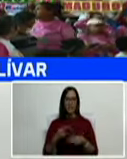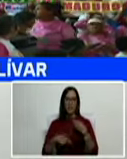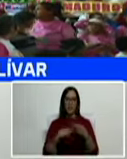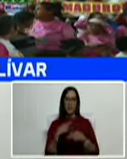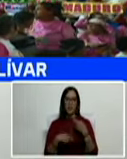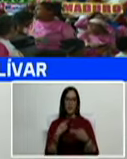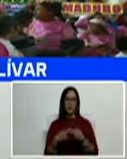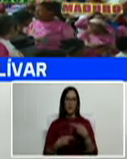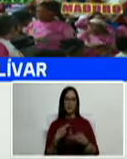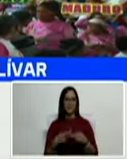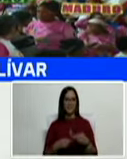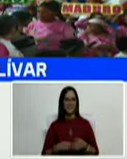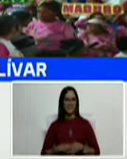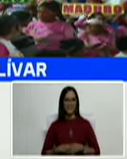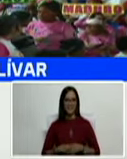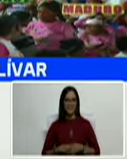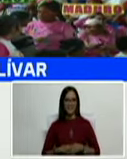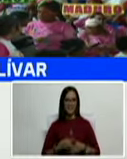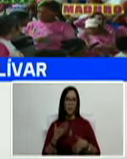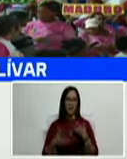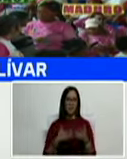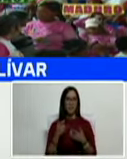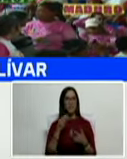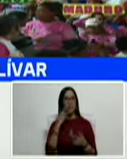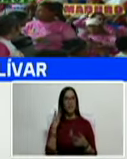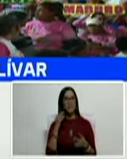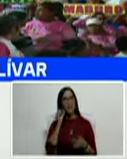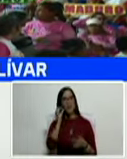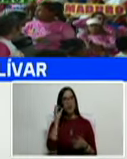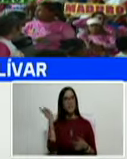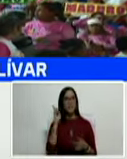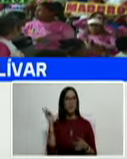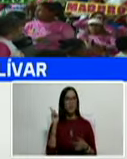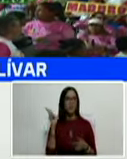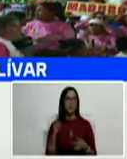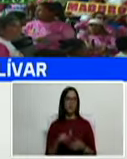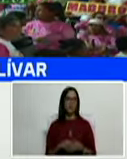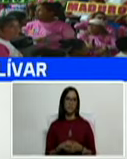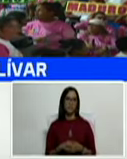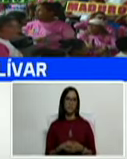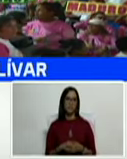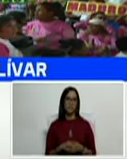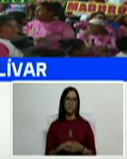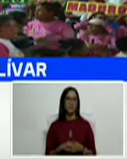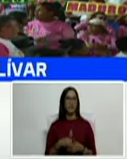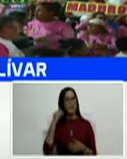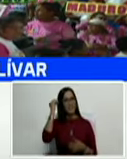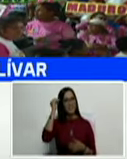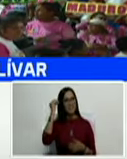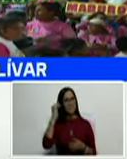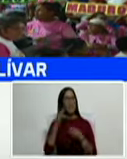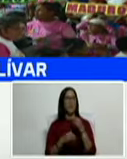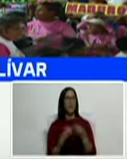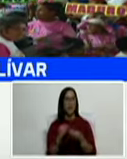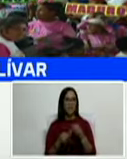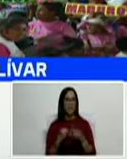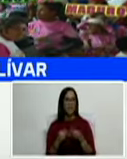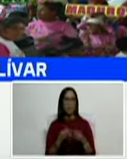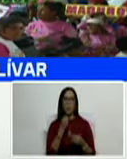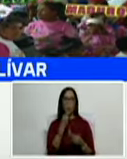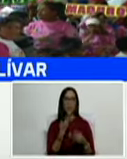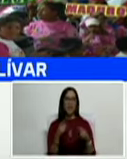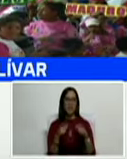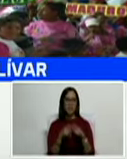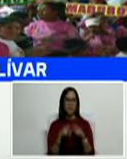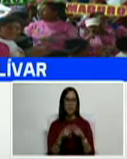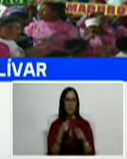revolución. Yo me siento muy orgulloso de las mujeres venezolanas y creo que hemos conformado un buen equipo